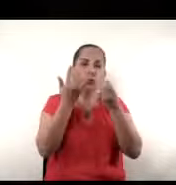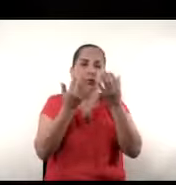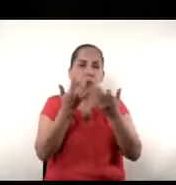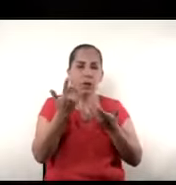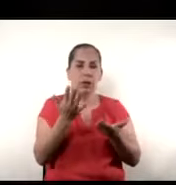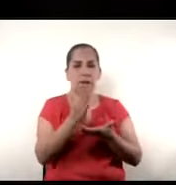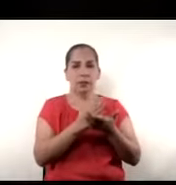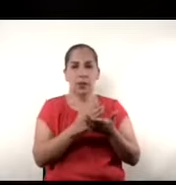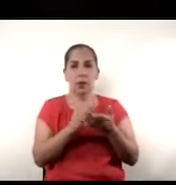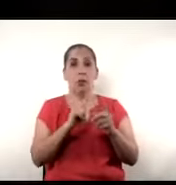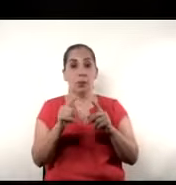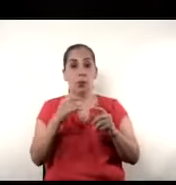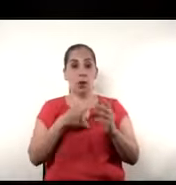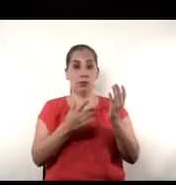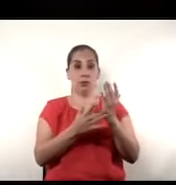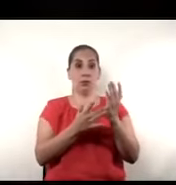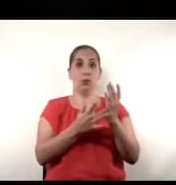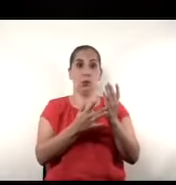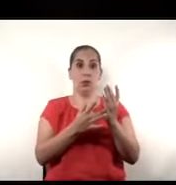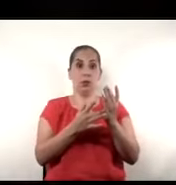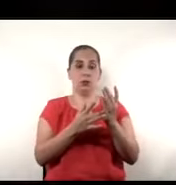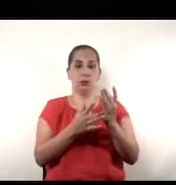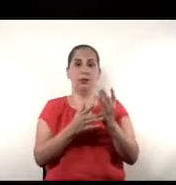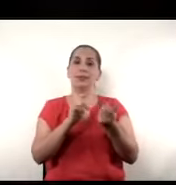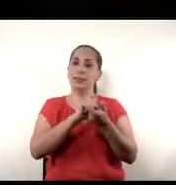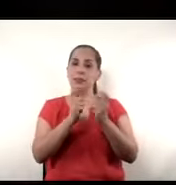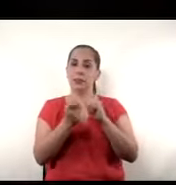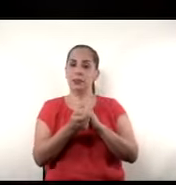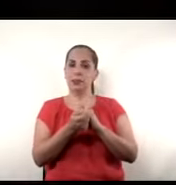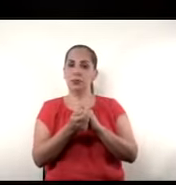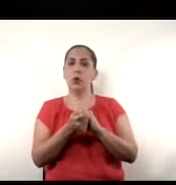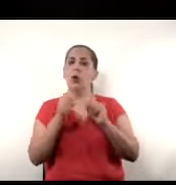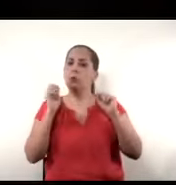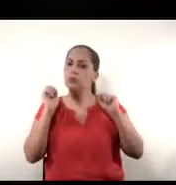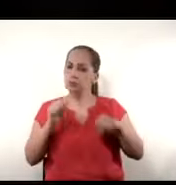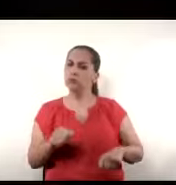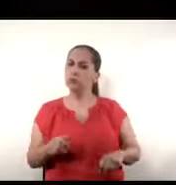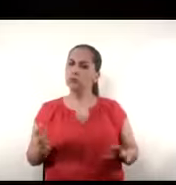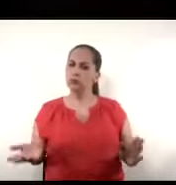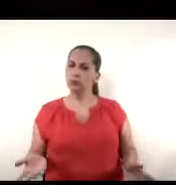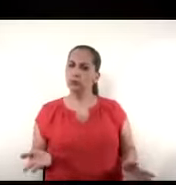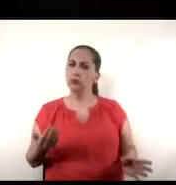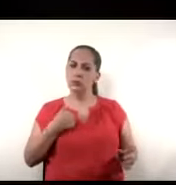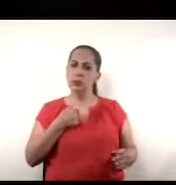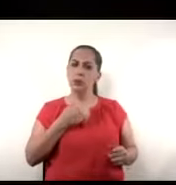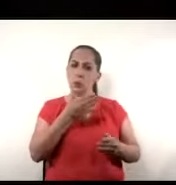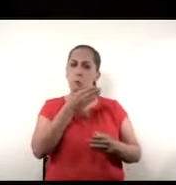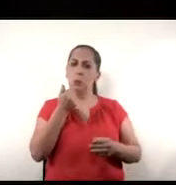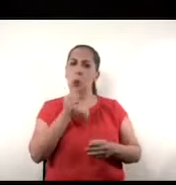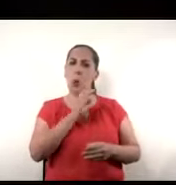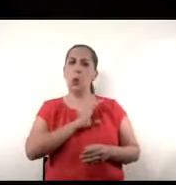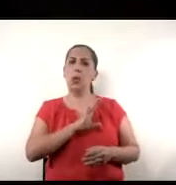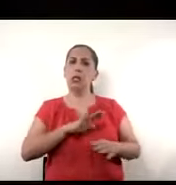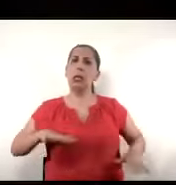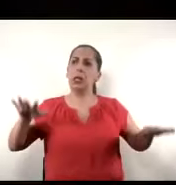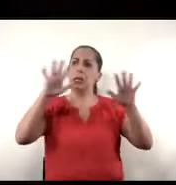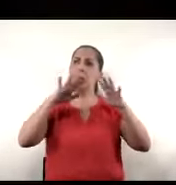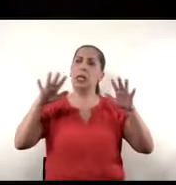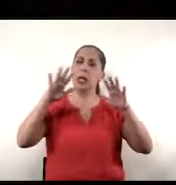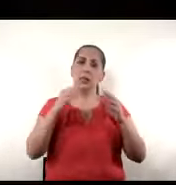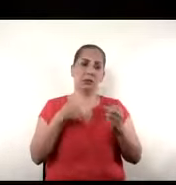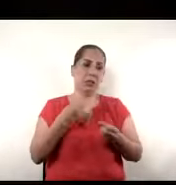emisiones, pero hay tecnologías de transición que nos permitiría tener una mejor calidad del aire sin